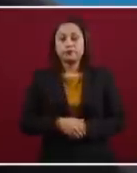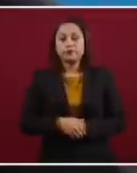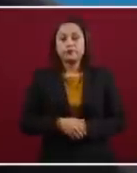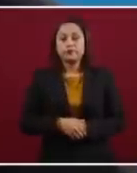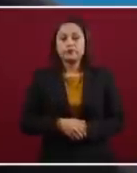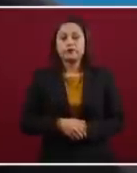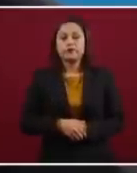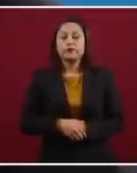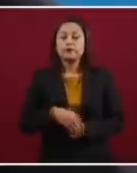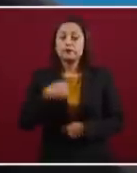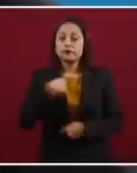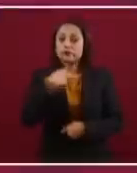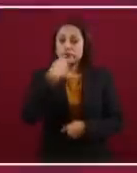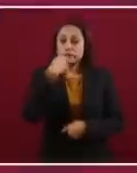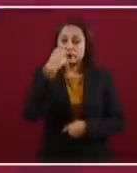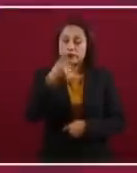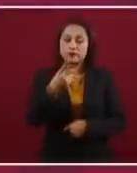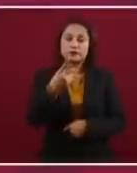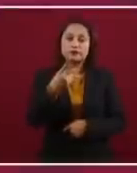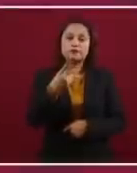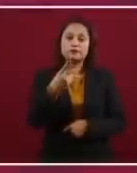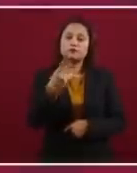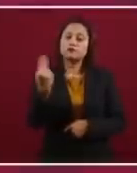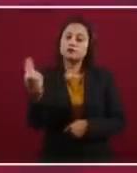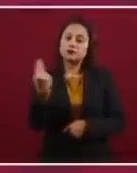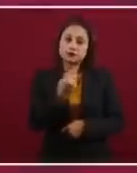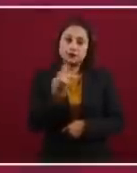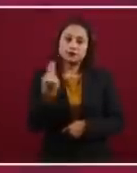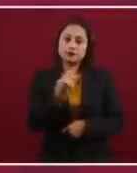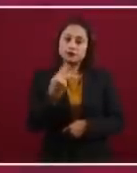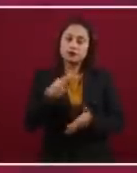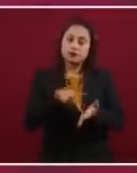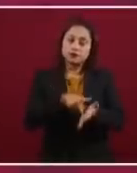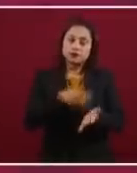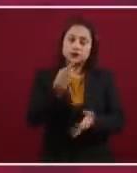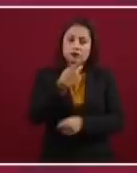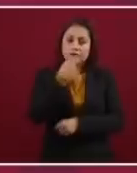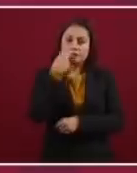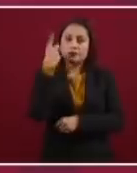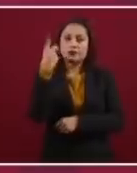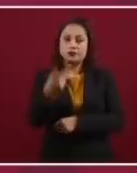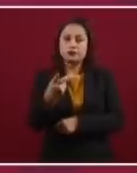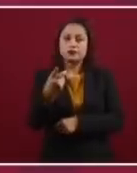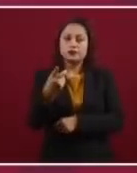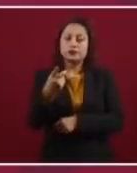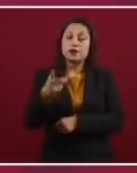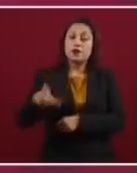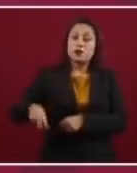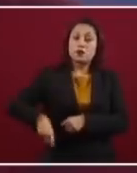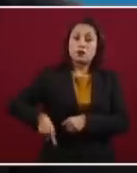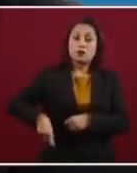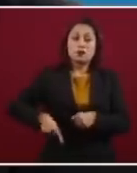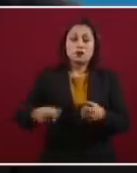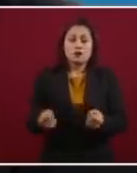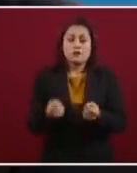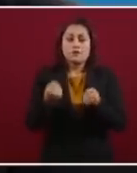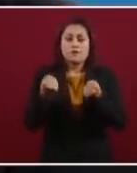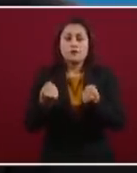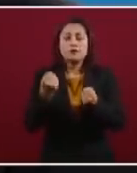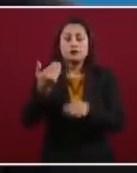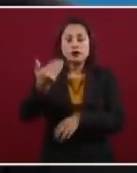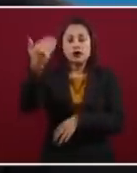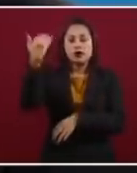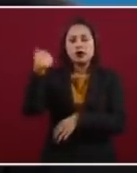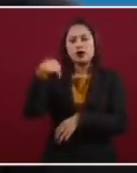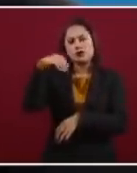nos interesa mucho seguir dando esta fuerza del estado que ya señalaba el presidente que antes se visualizaba como un